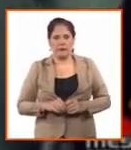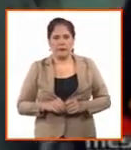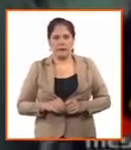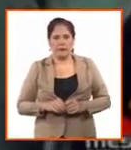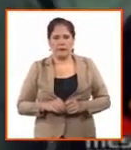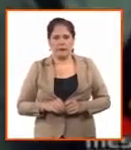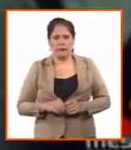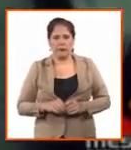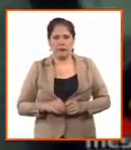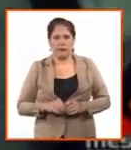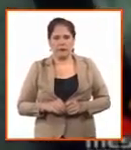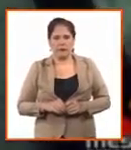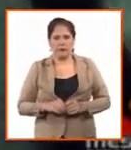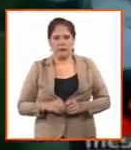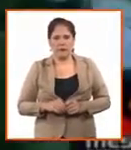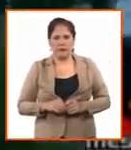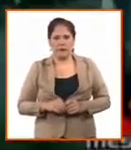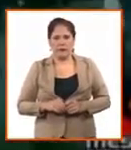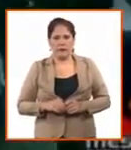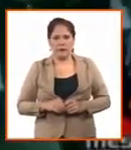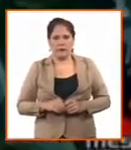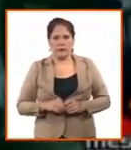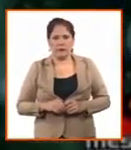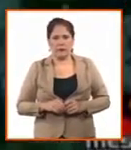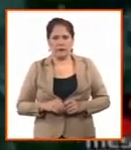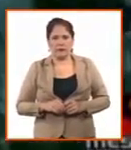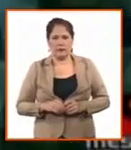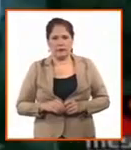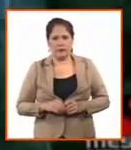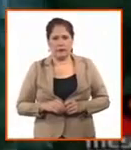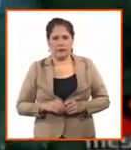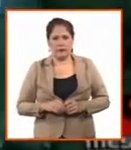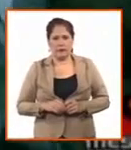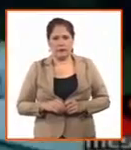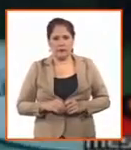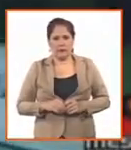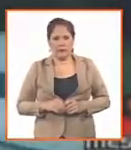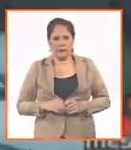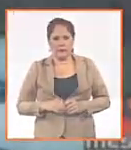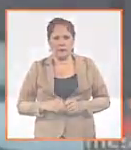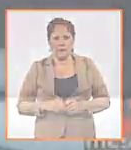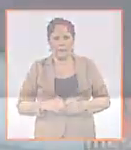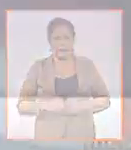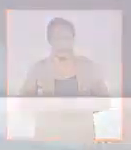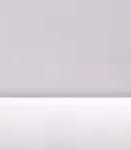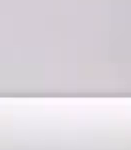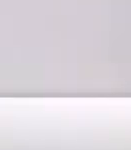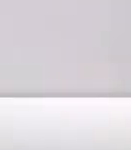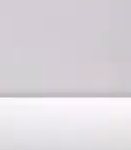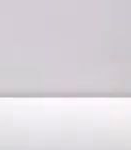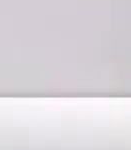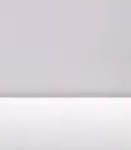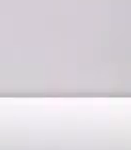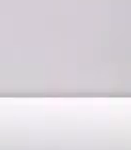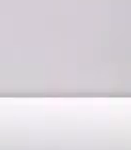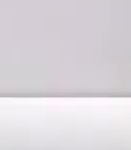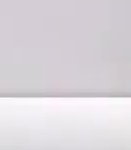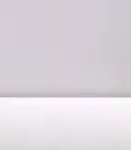Sur y venías desde antes con el amor.